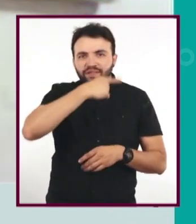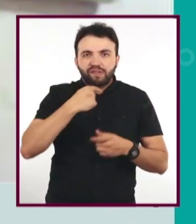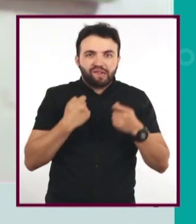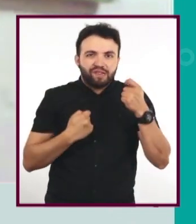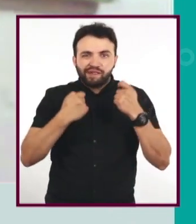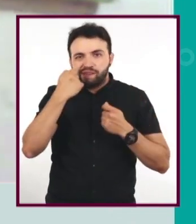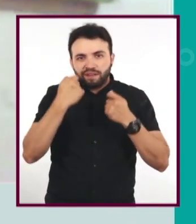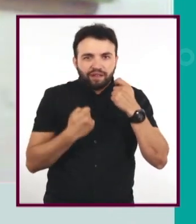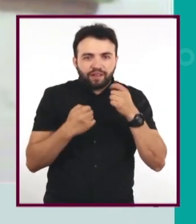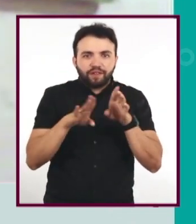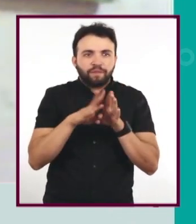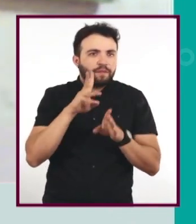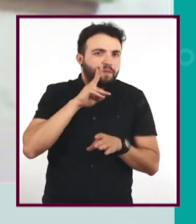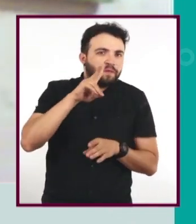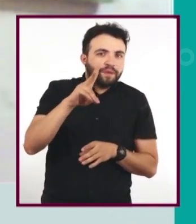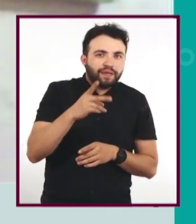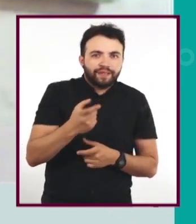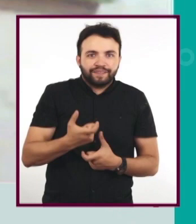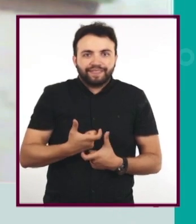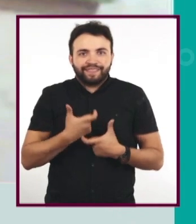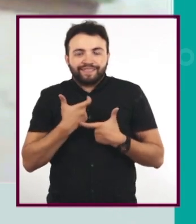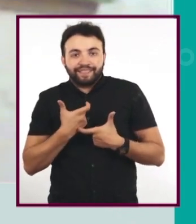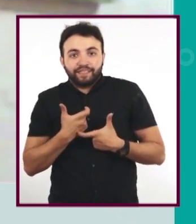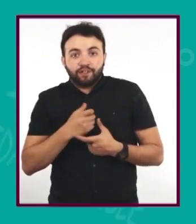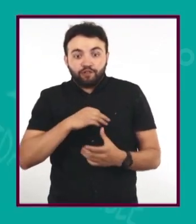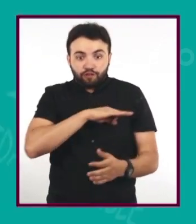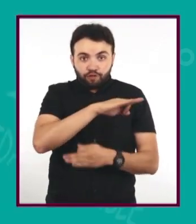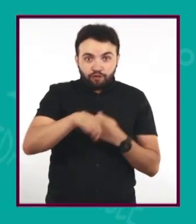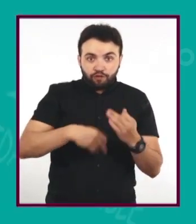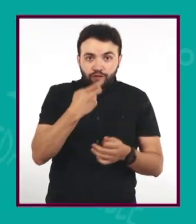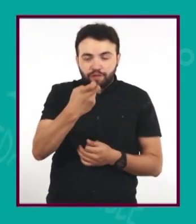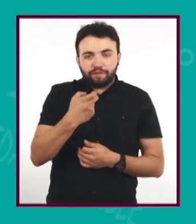se ríen, todo eso me llena mucho.